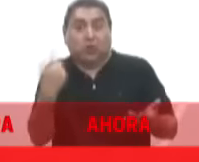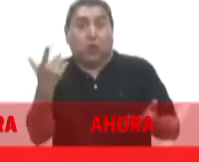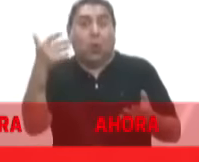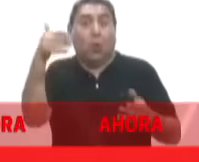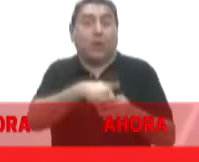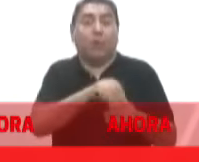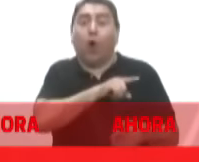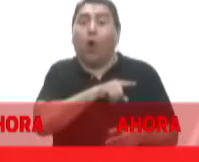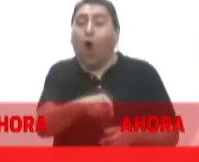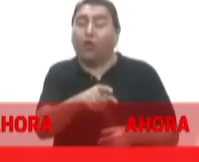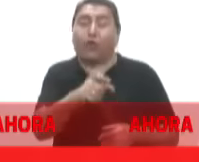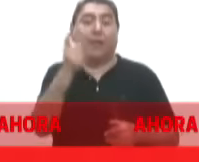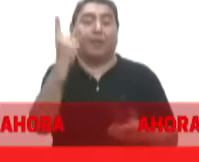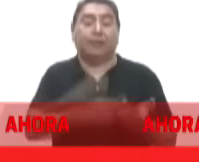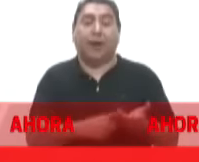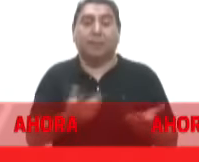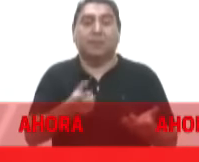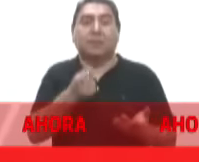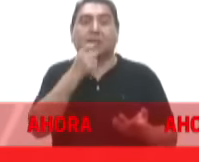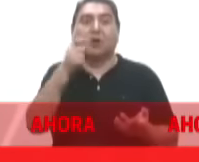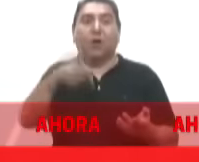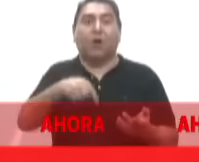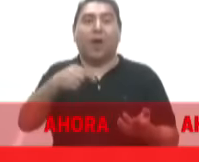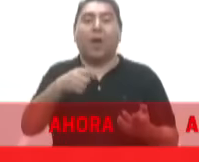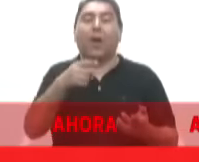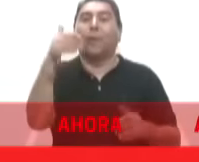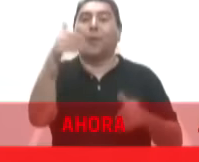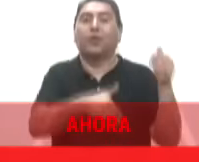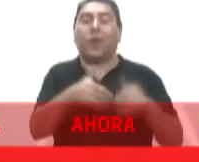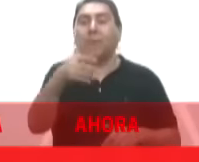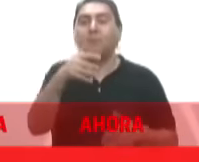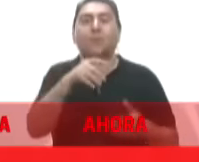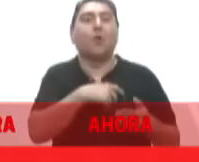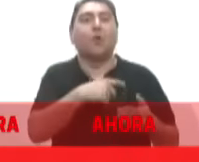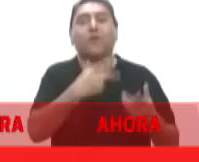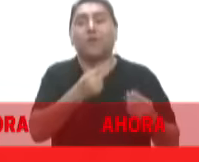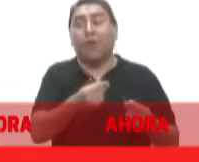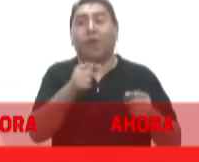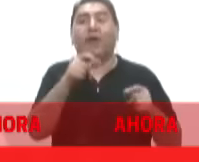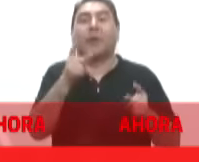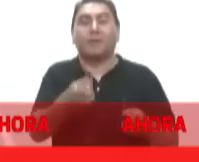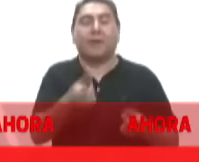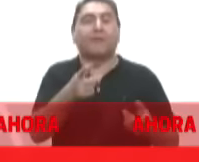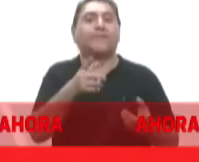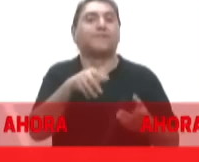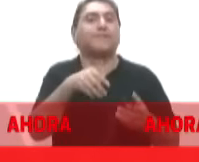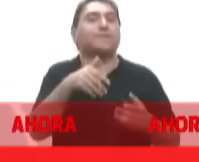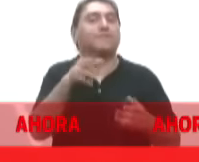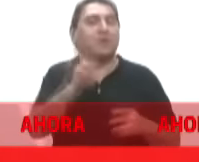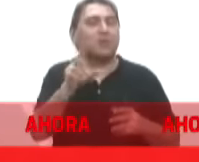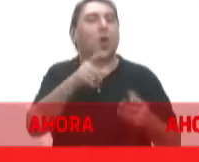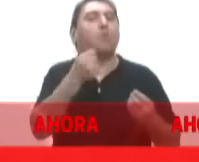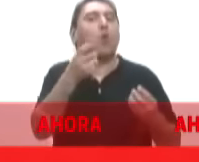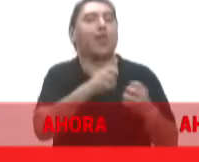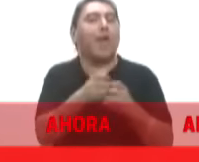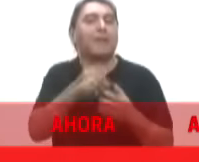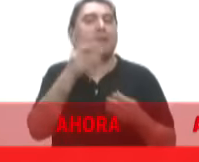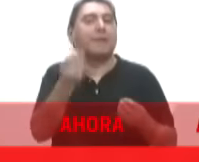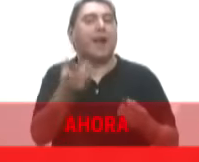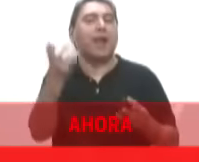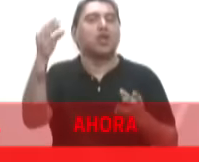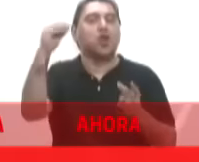dictamen. Entonces, si ahora votamos negativo, estamos habilitando a que se dé el debate para ver si incorporamos los dos títulos. Porque si no,